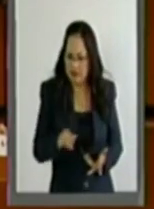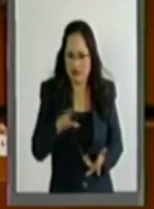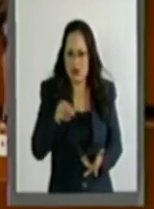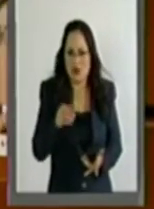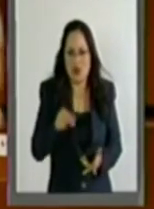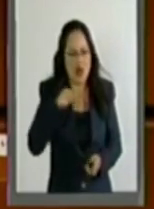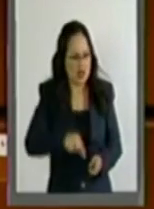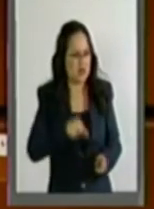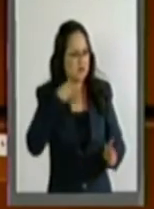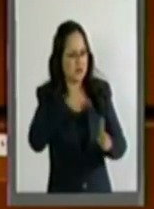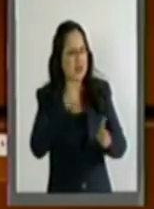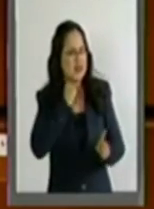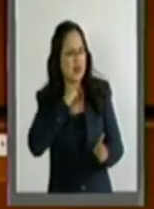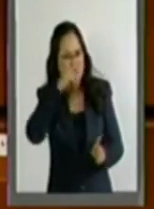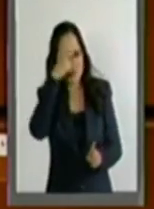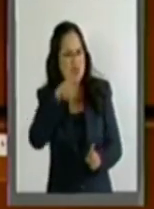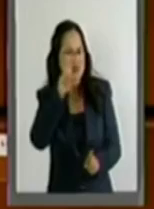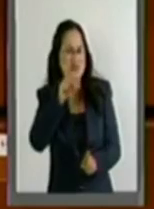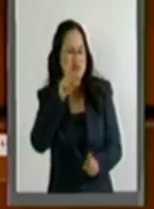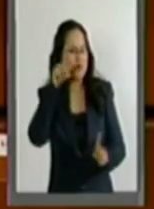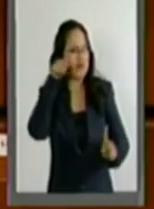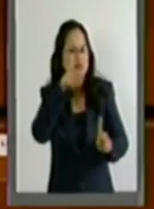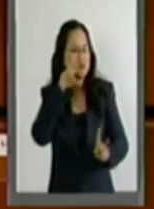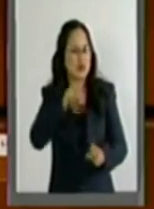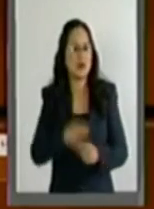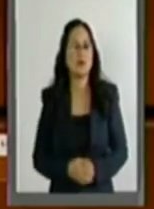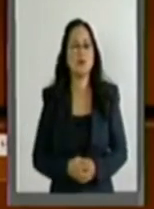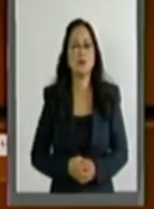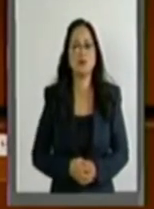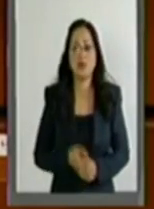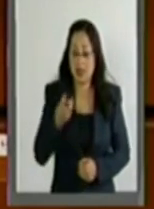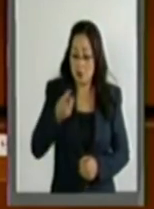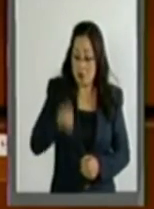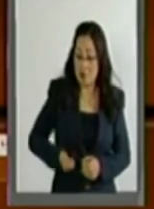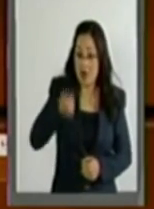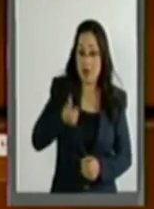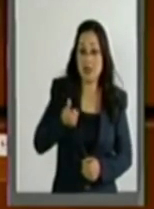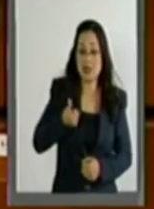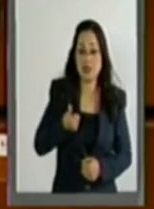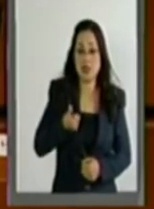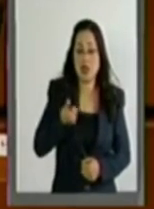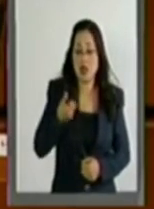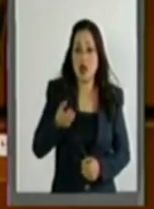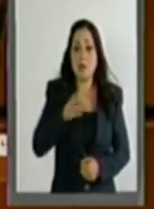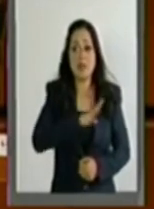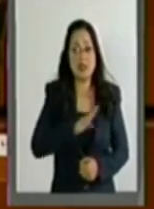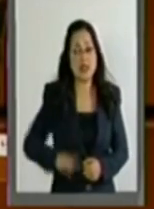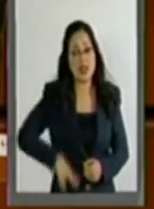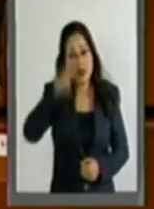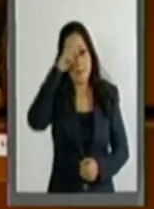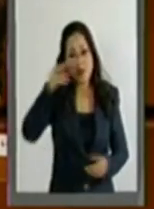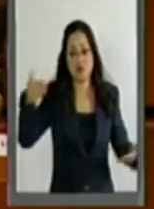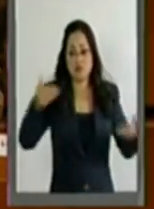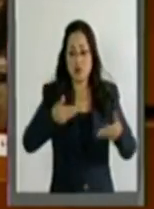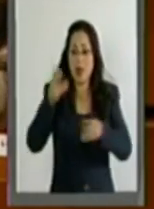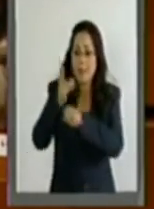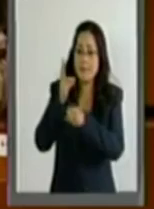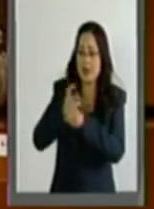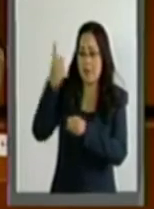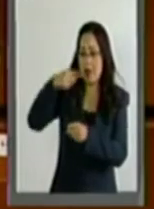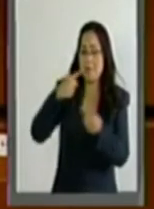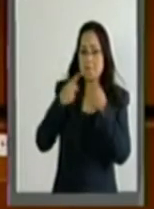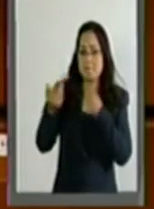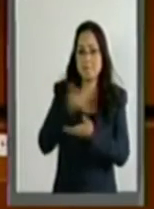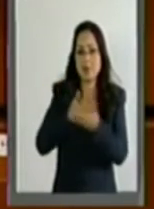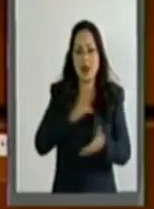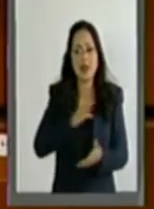este Senado. No es la primera vez, no es la primera vez que un presidente de México invita a dialogar a